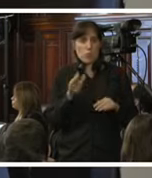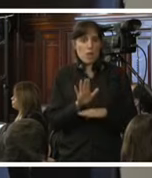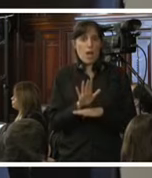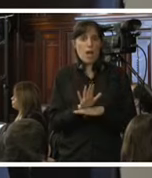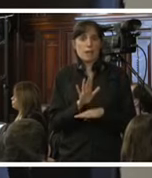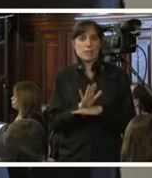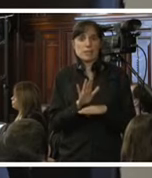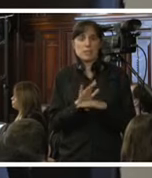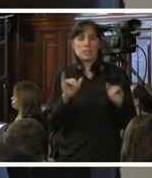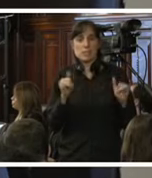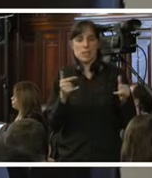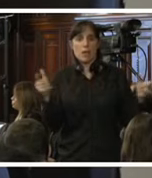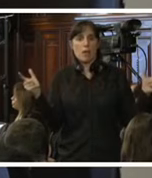la